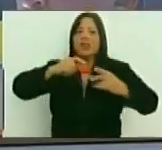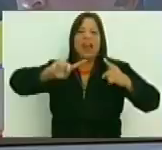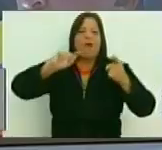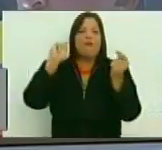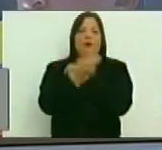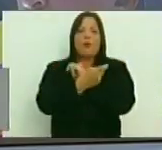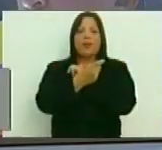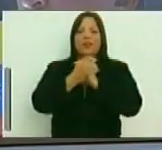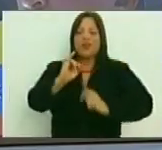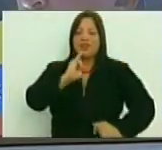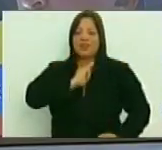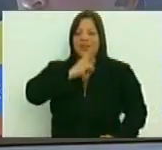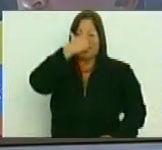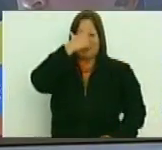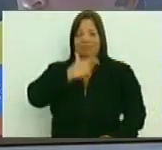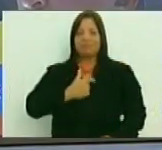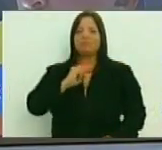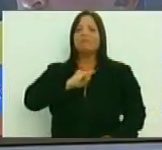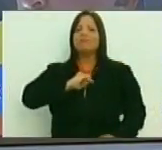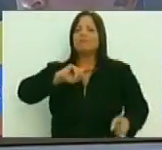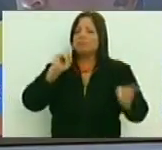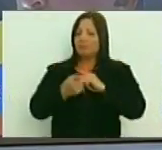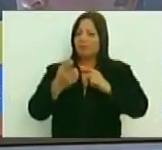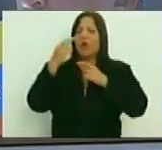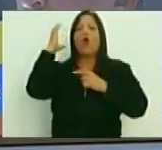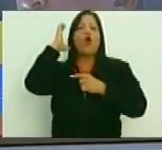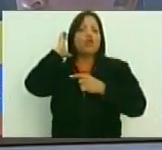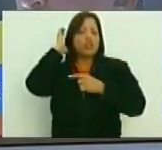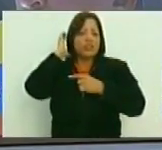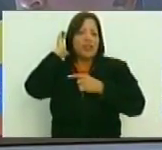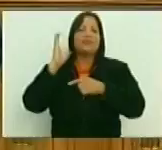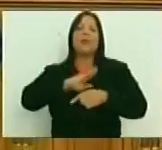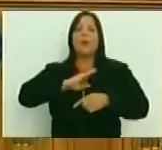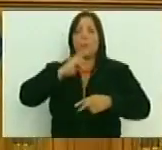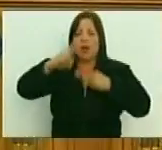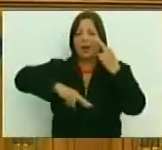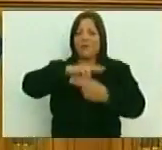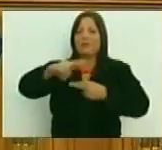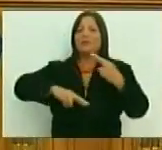entidad y lo había hecho con plena conciencia revolucionaria.